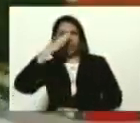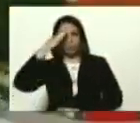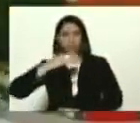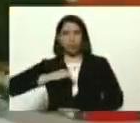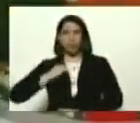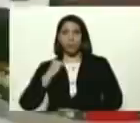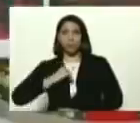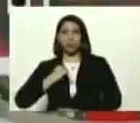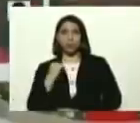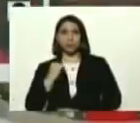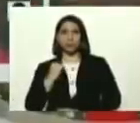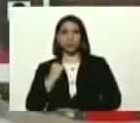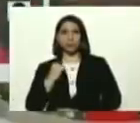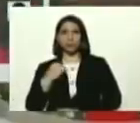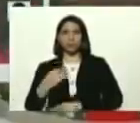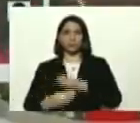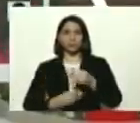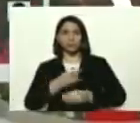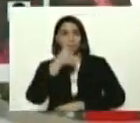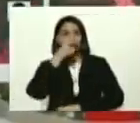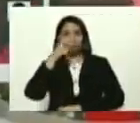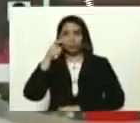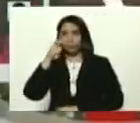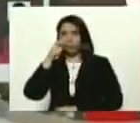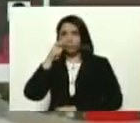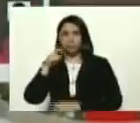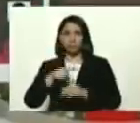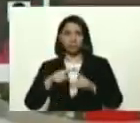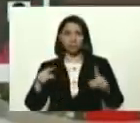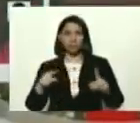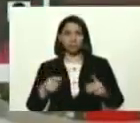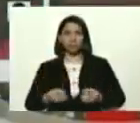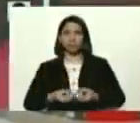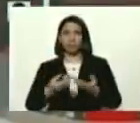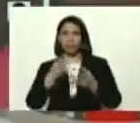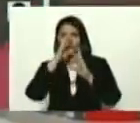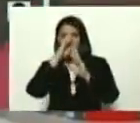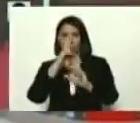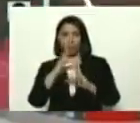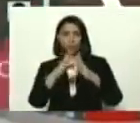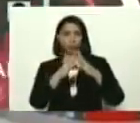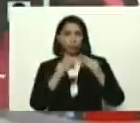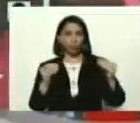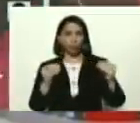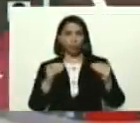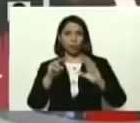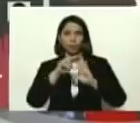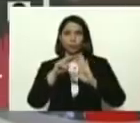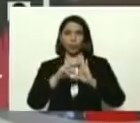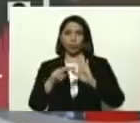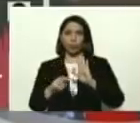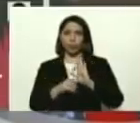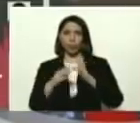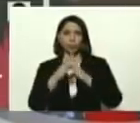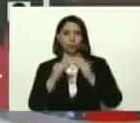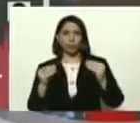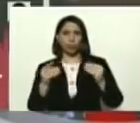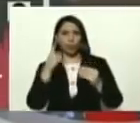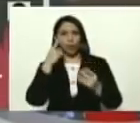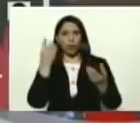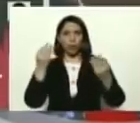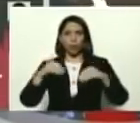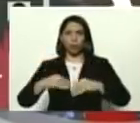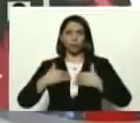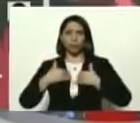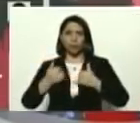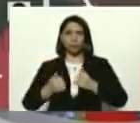cívico-militar-policial es a ser muy vigilantes para que se dé el respeto de todas estas normas, de todos estos protocolos